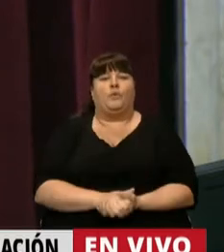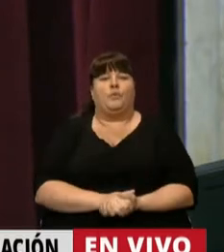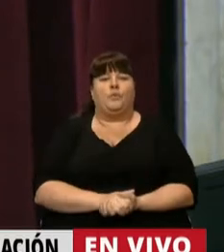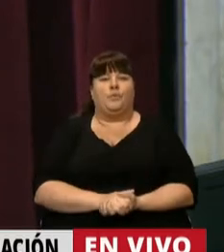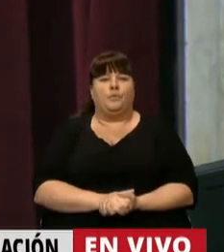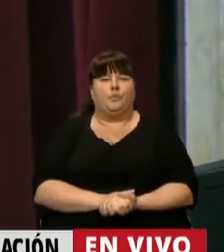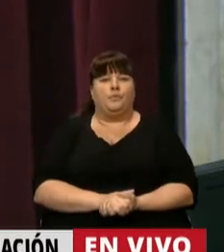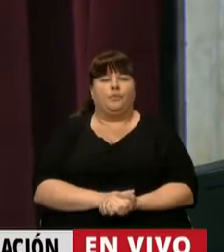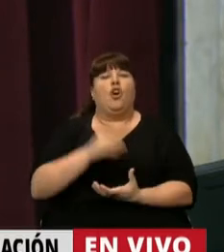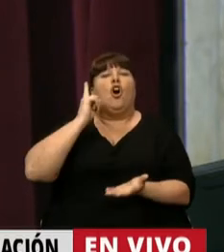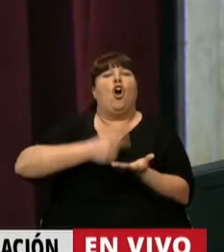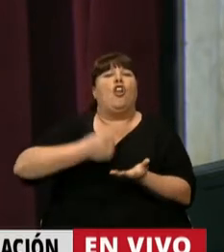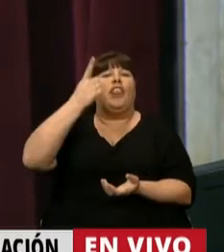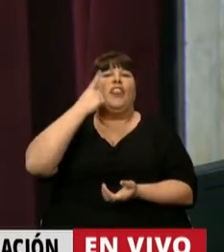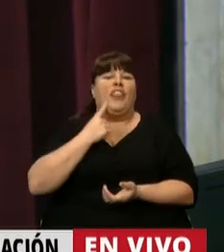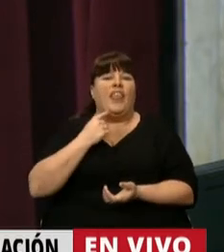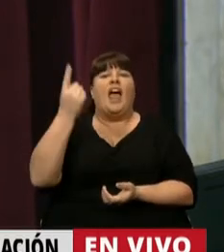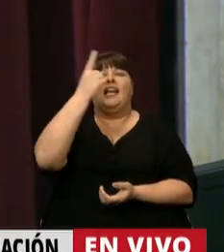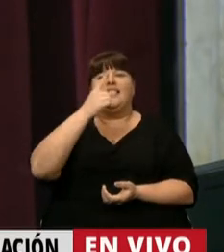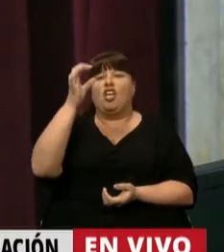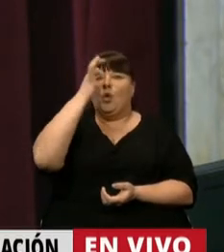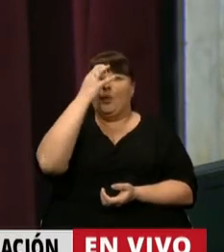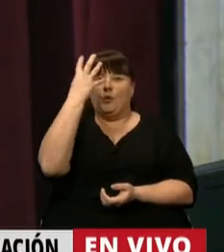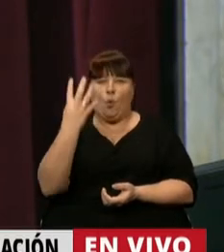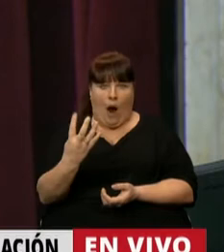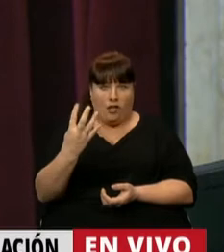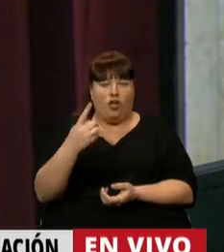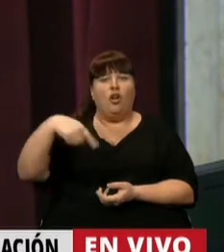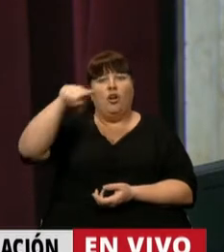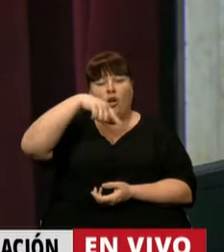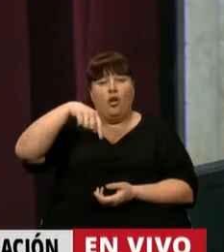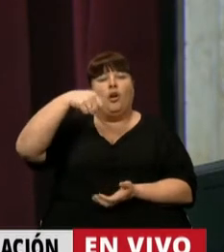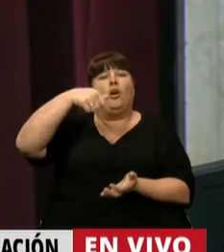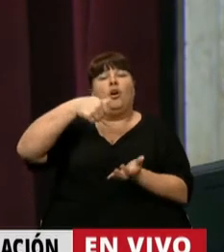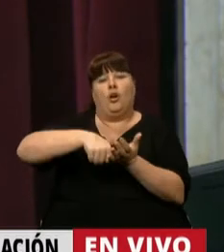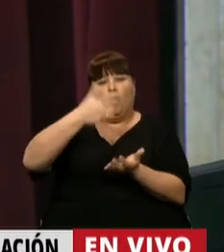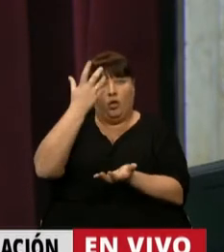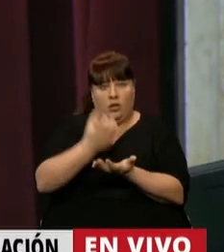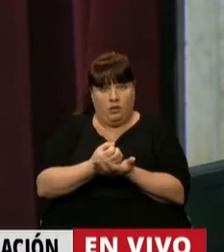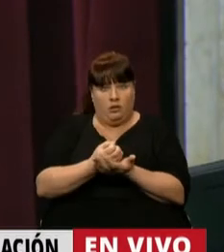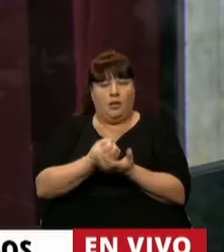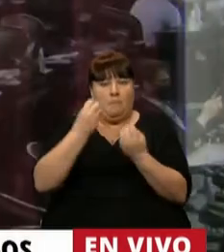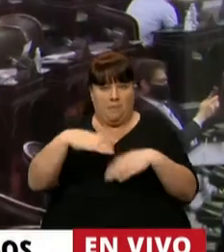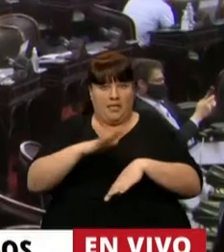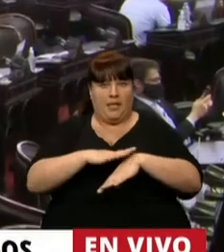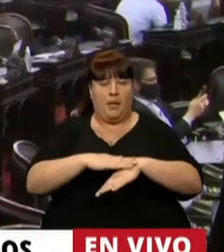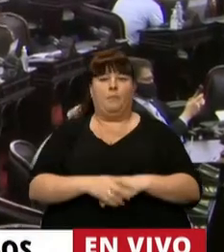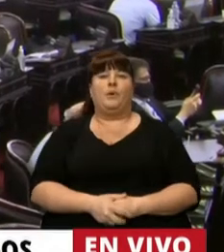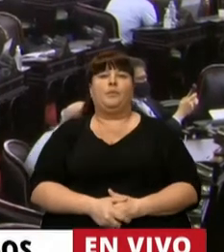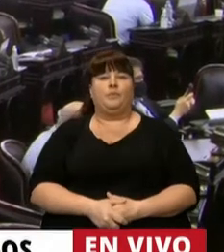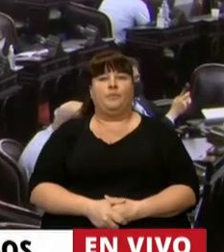COVID-19. Orden del día 124, sírvanse marcar su voto, tiempo.